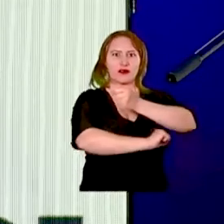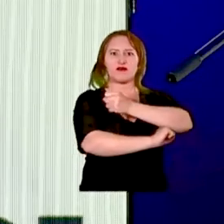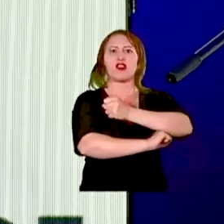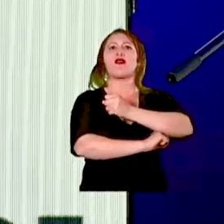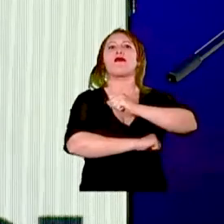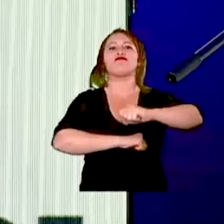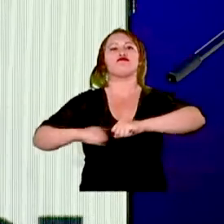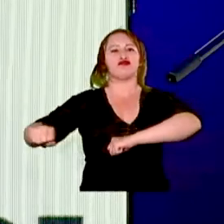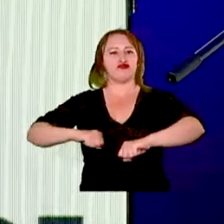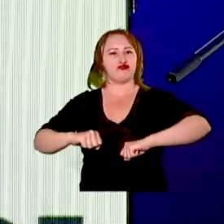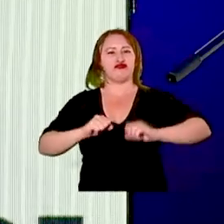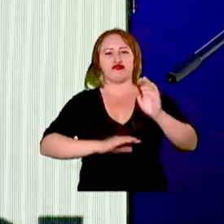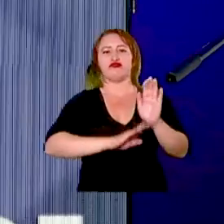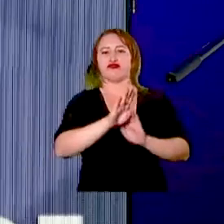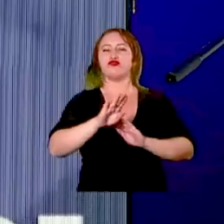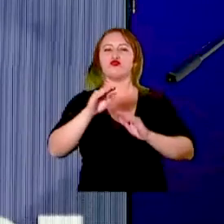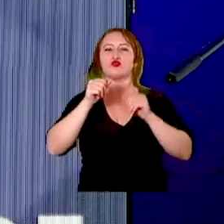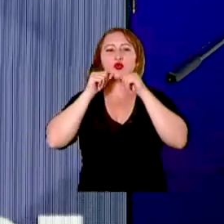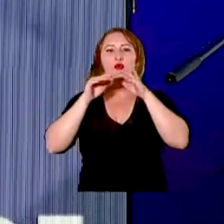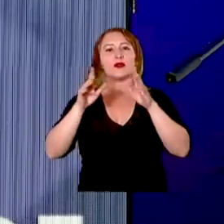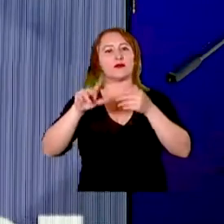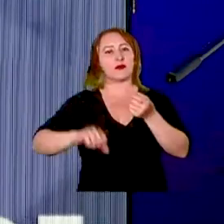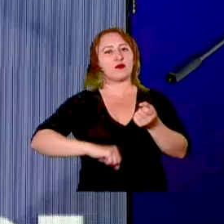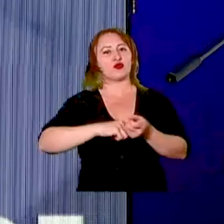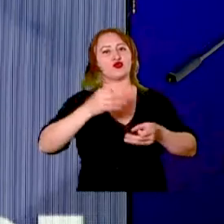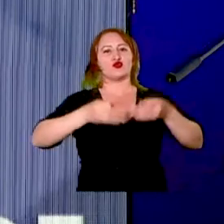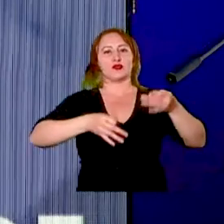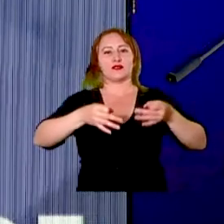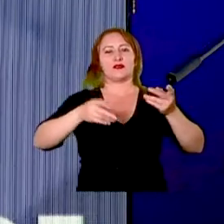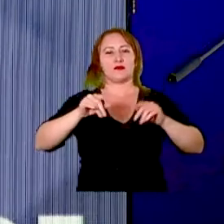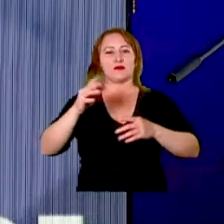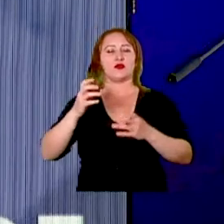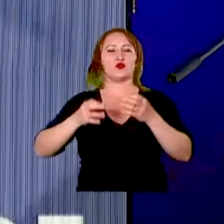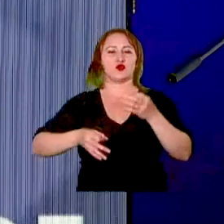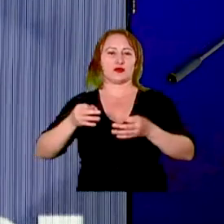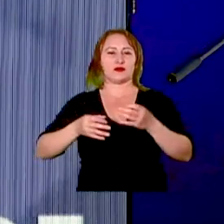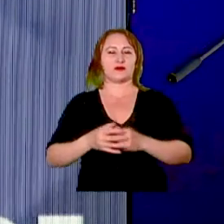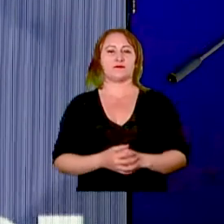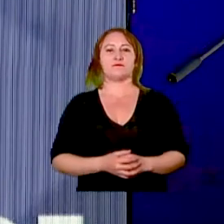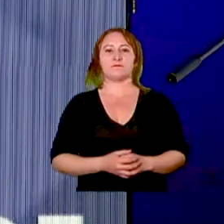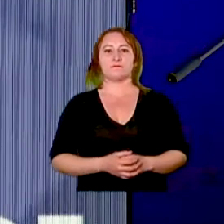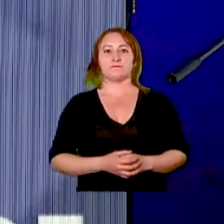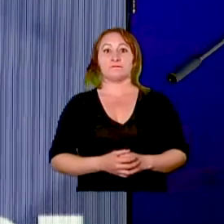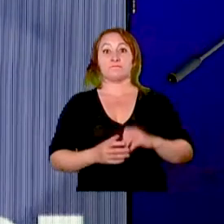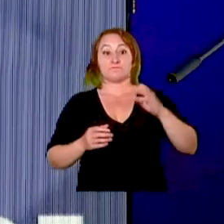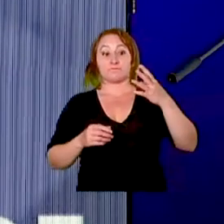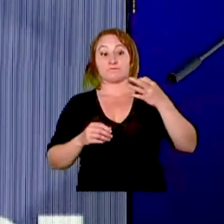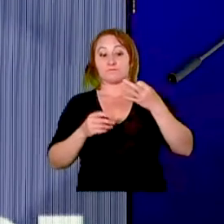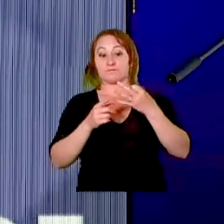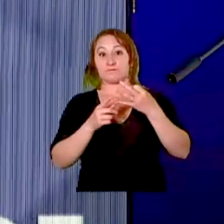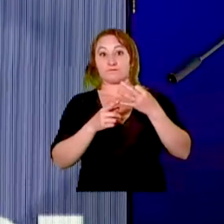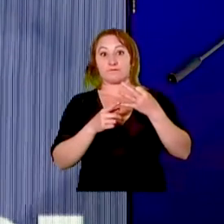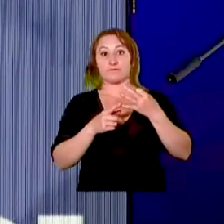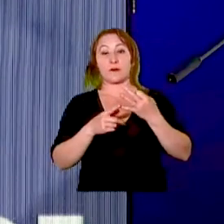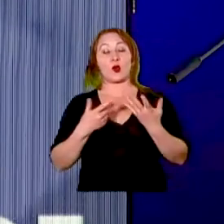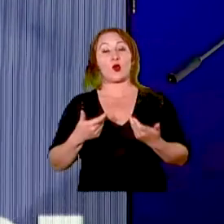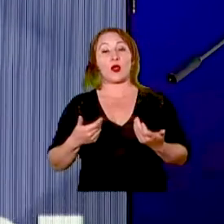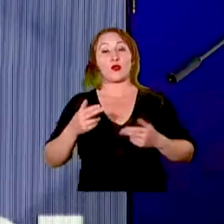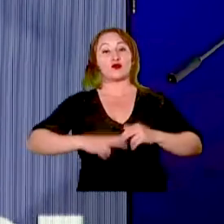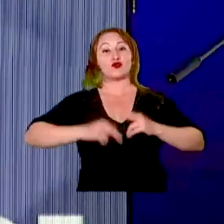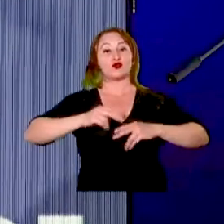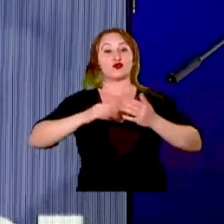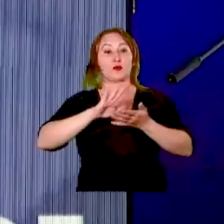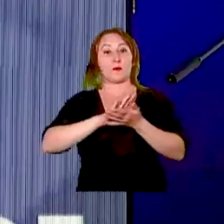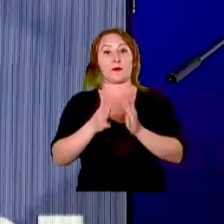gestión pública y un buen apoyo al sistema judicial y al sistema de justicia. Un tercer eje transversal es la construcción de